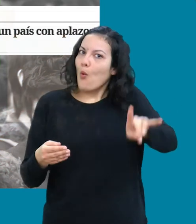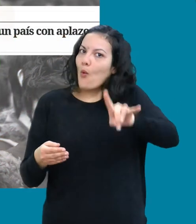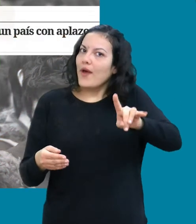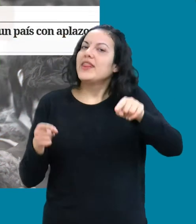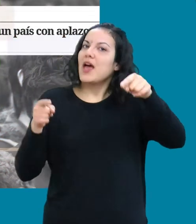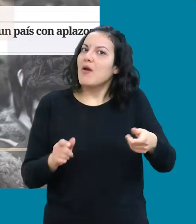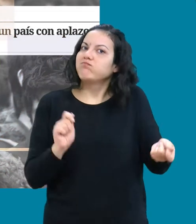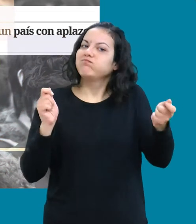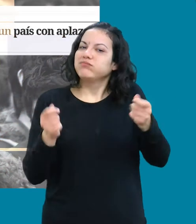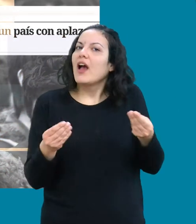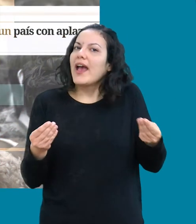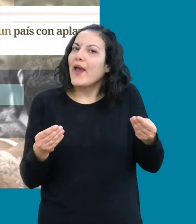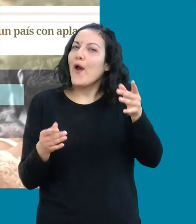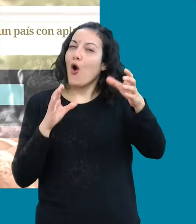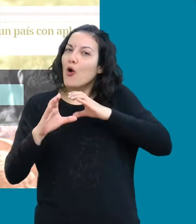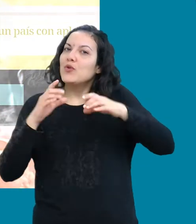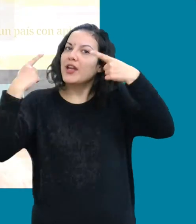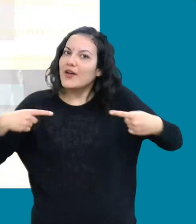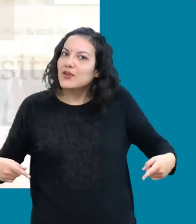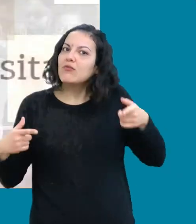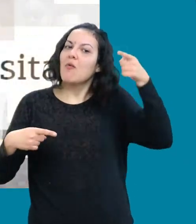nos hemos convertido en blanco de los medios de comunicación,